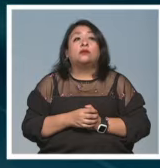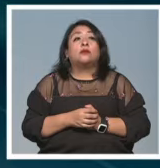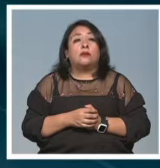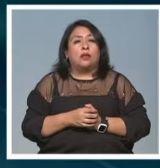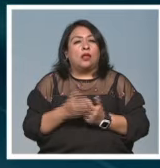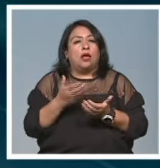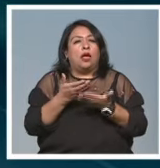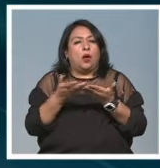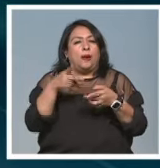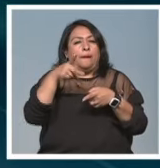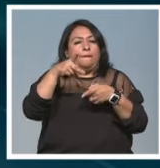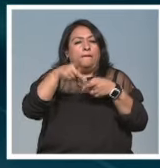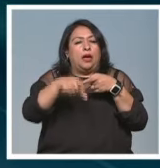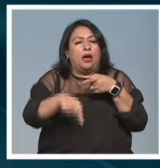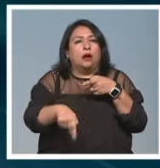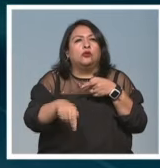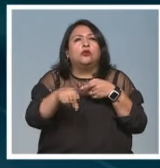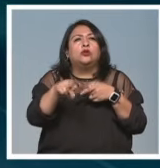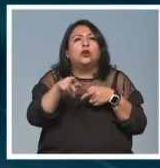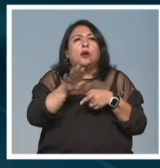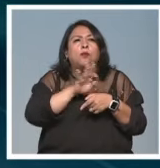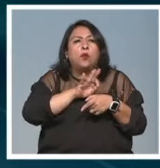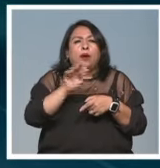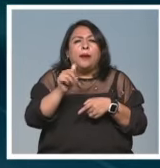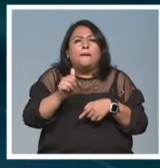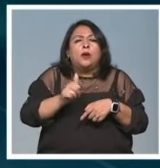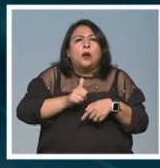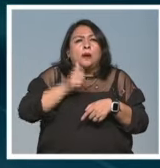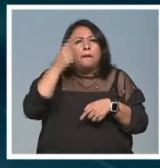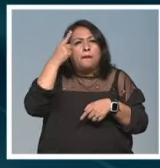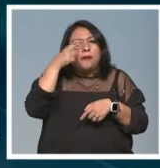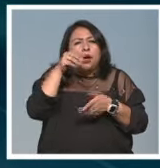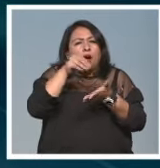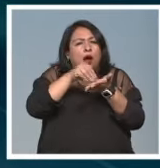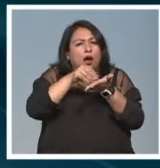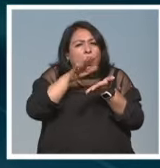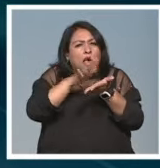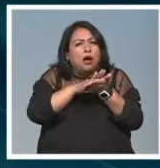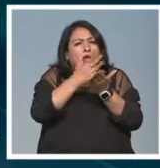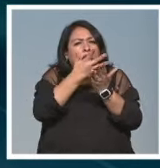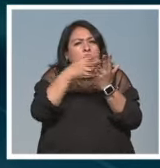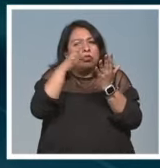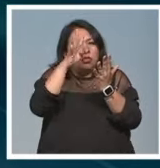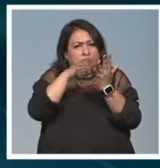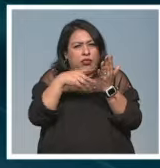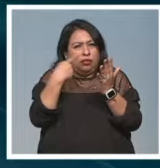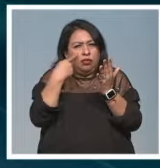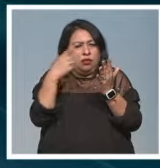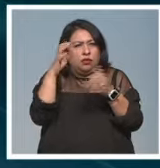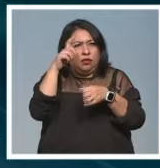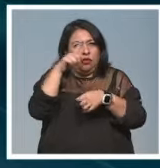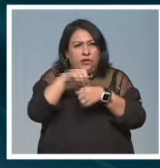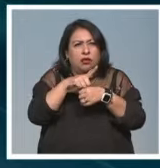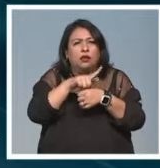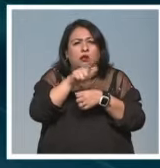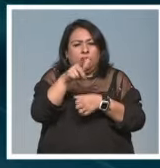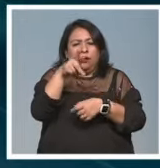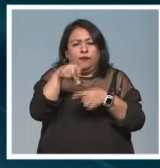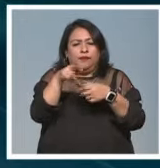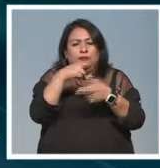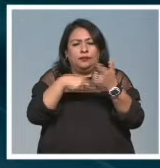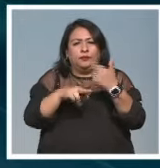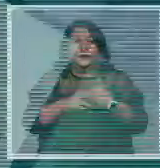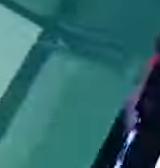Y nos vamos a una pausa misma que pueden ir aprovechando para tomar nota y llenar su agenda. Aquí está la cartelera cultural y